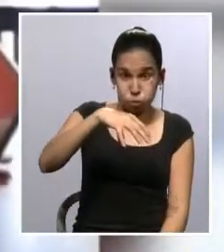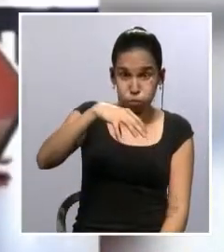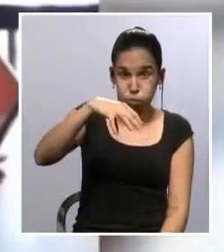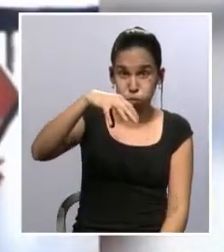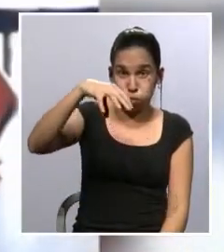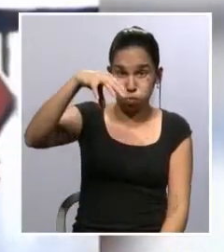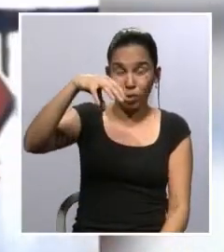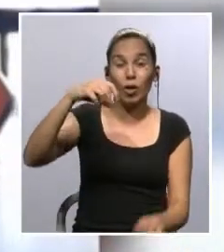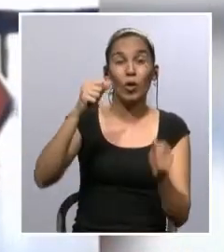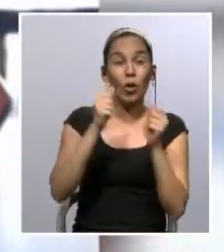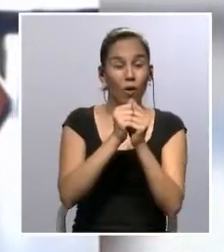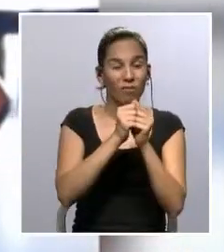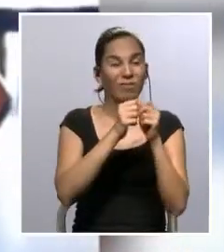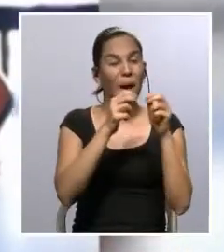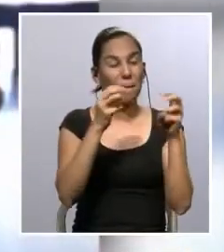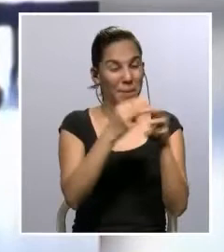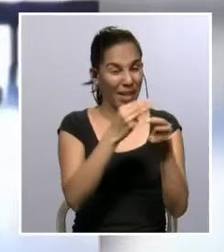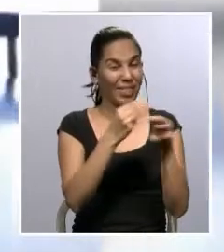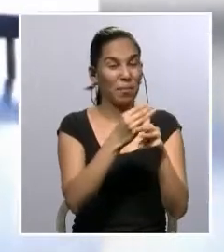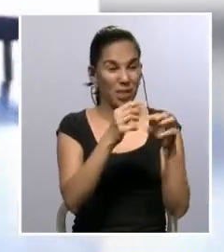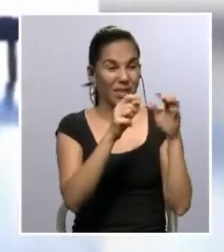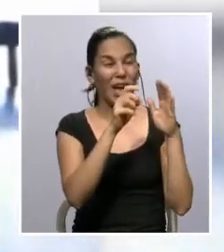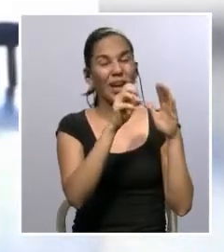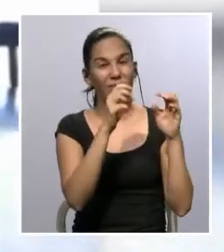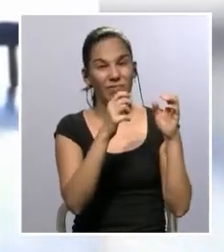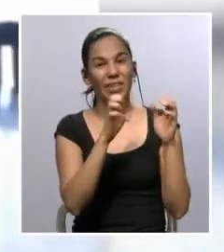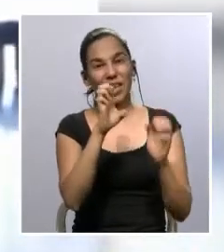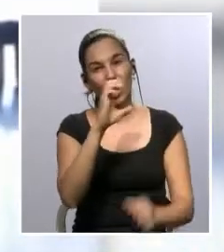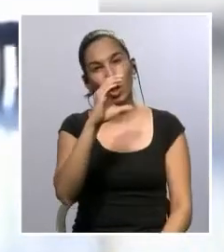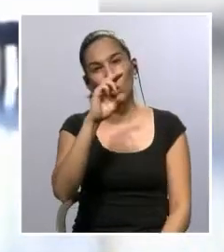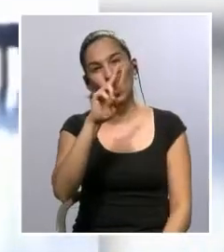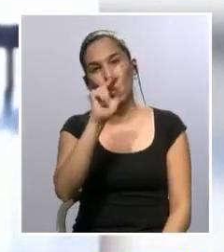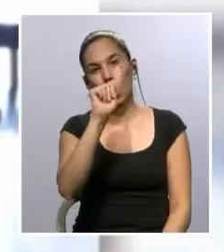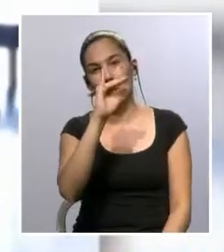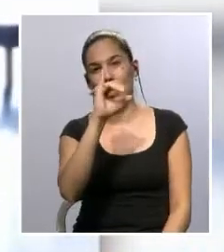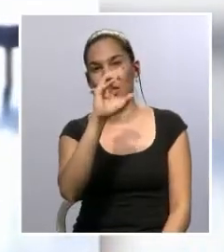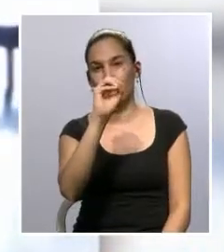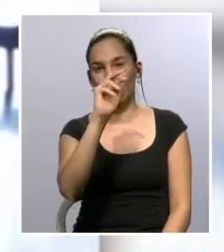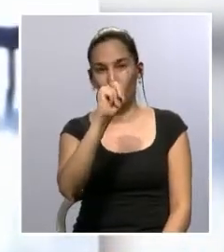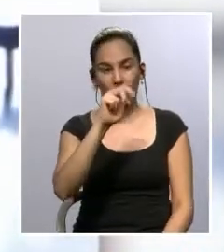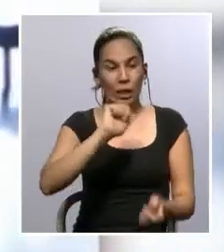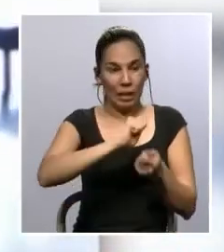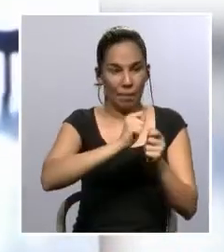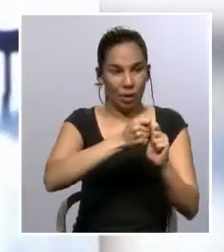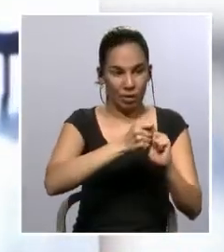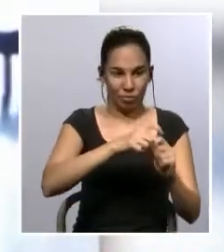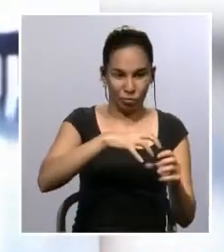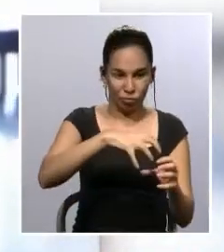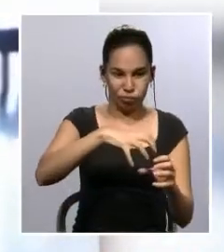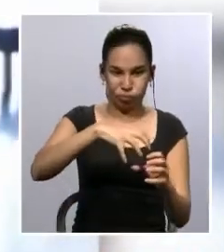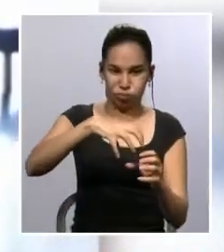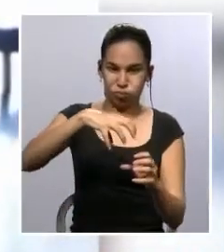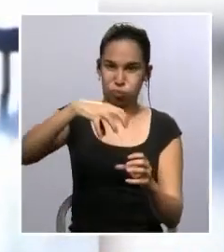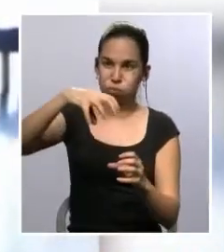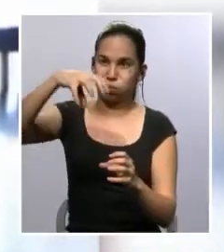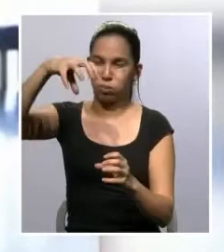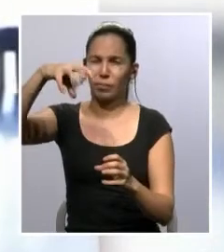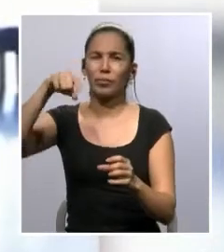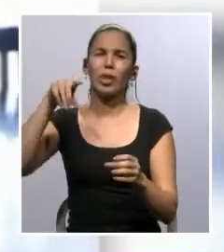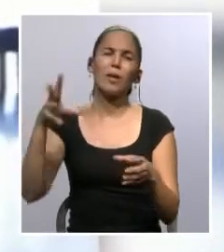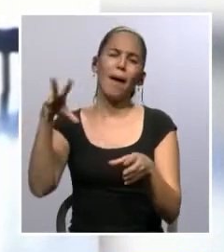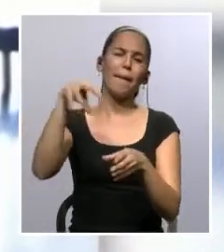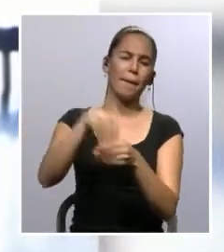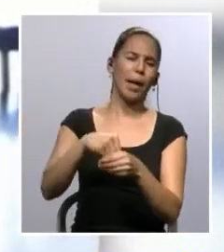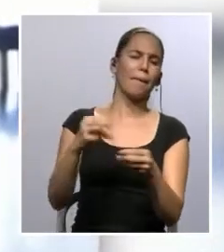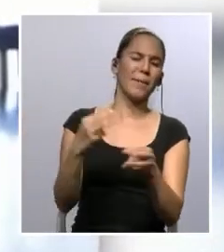ecuación matemática que toma en cuenta los cambios de densidad a medida que va ascendiendo. Eso lleva mucha matemática y